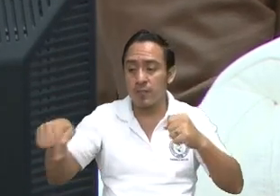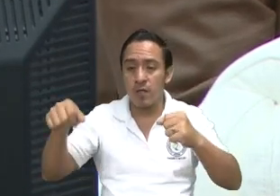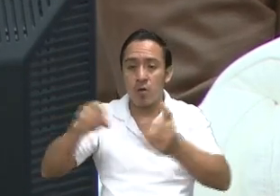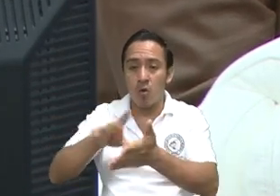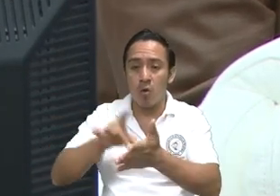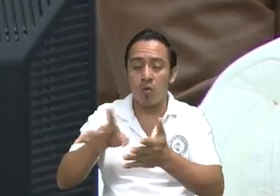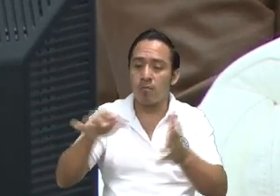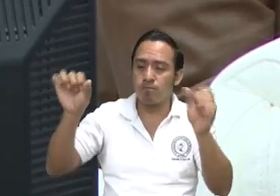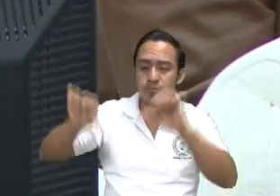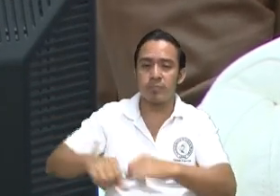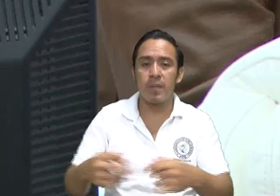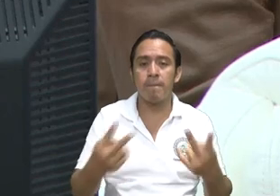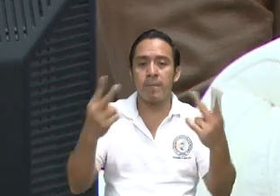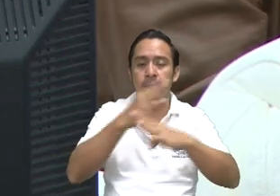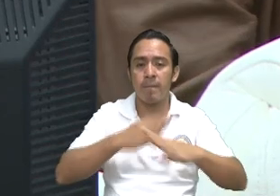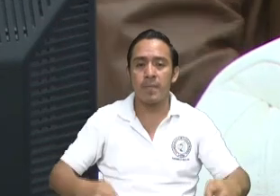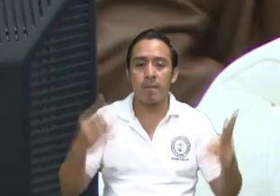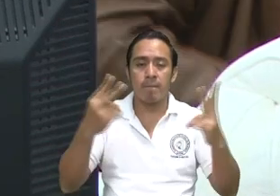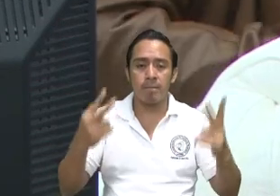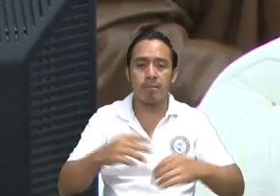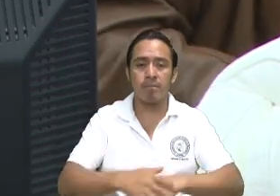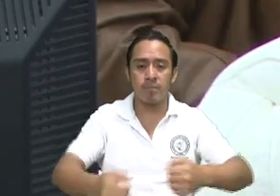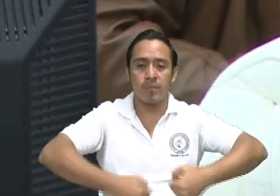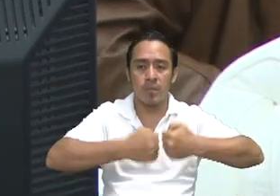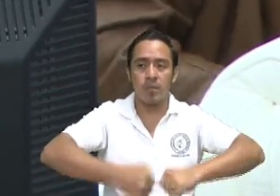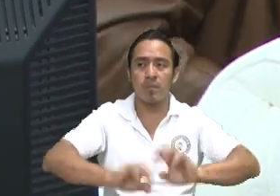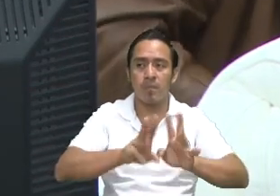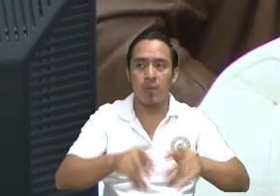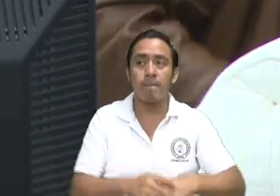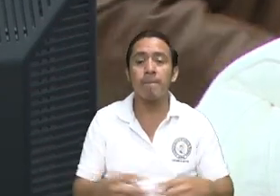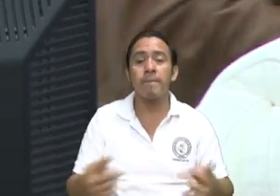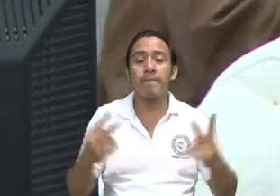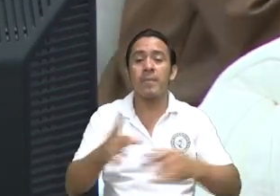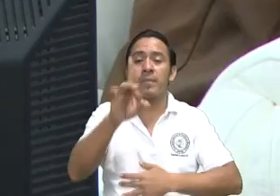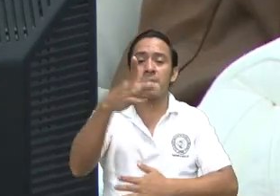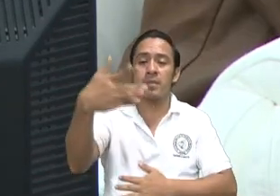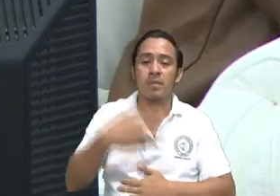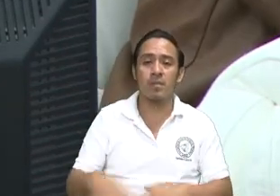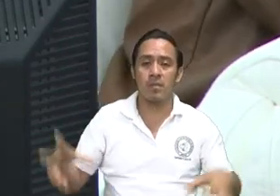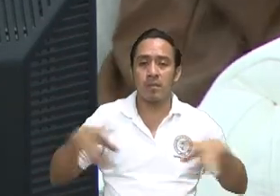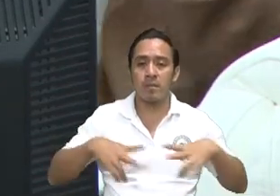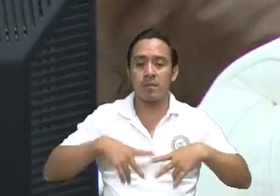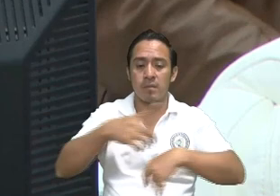¡Que viva la paz! ¡Que vivan nuestros héroes y mártires! ¡Que viva el 19